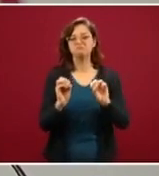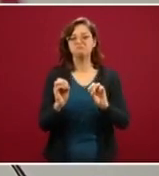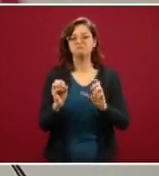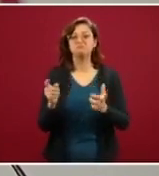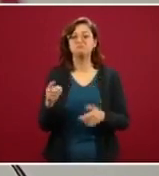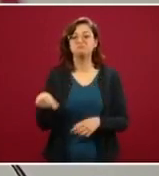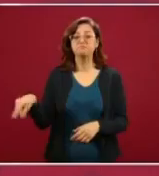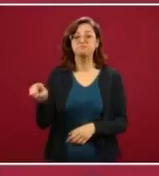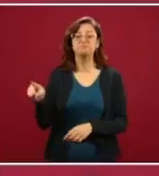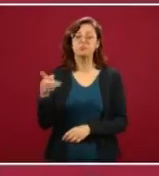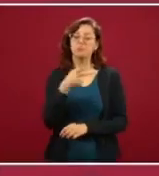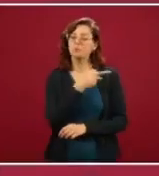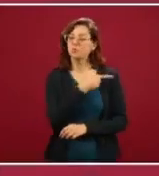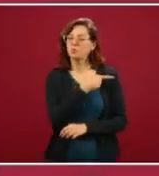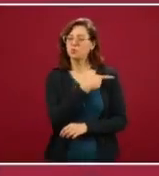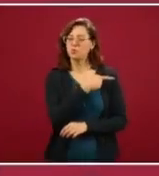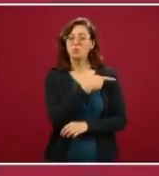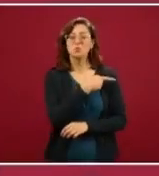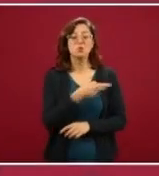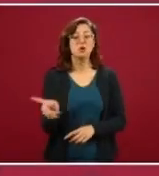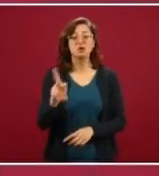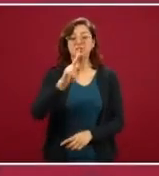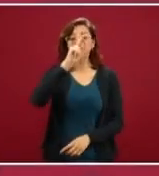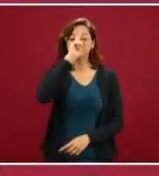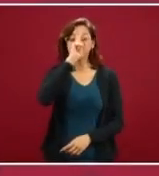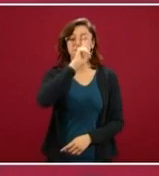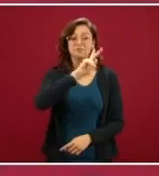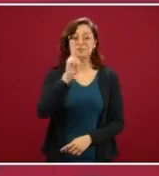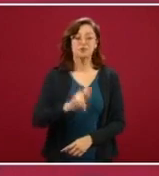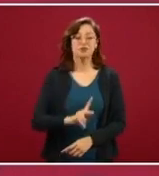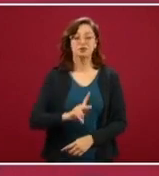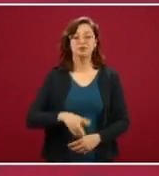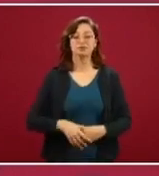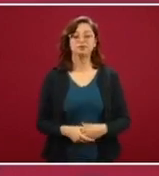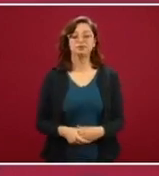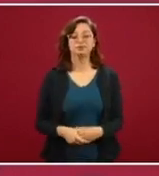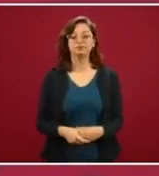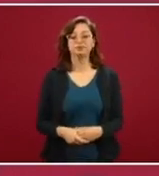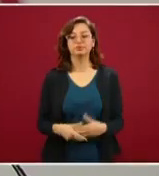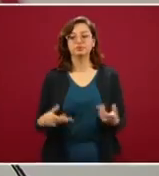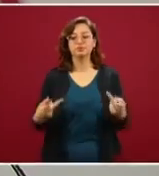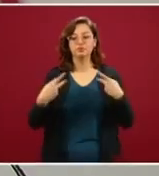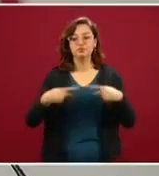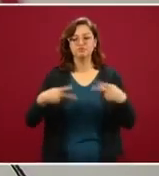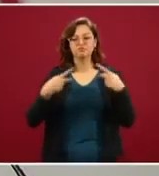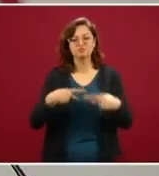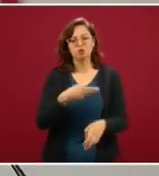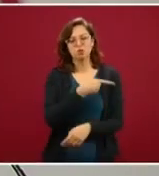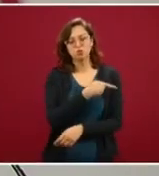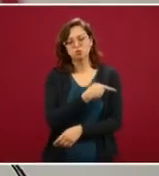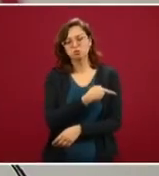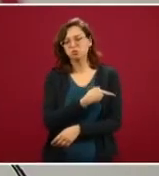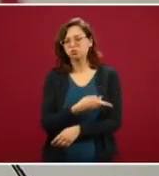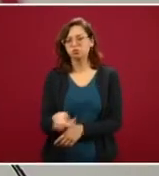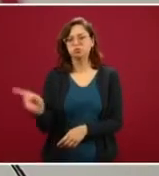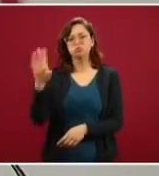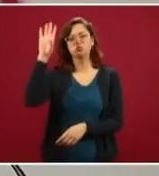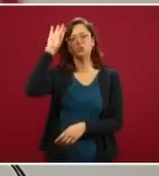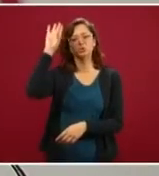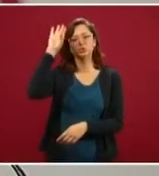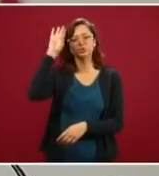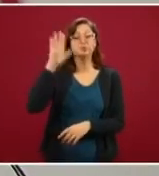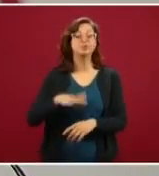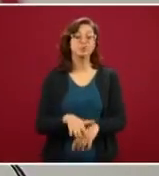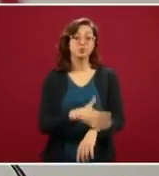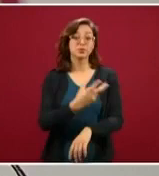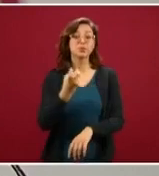de más escasos recursos económicos, la población más pobre. Entonces estamos